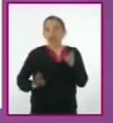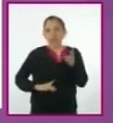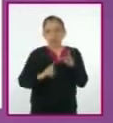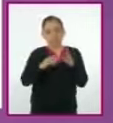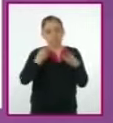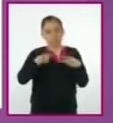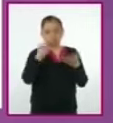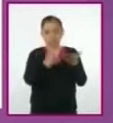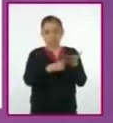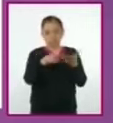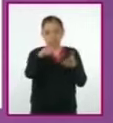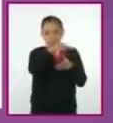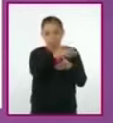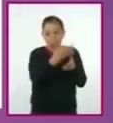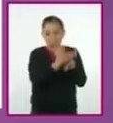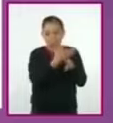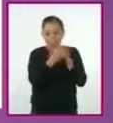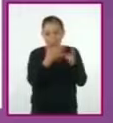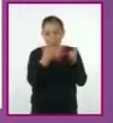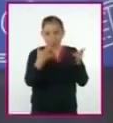estos personajes ahora?